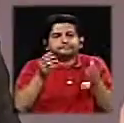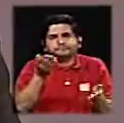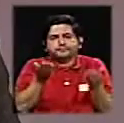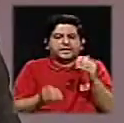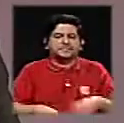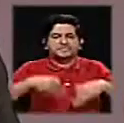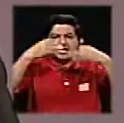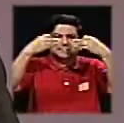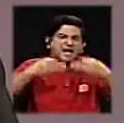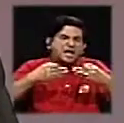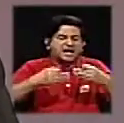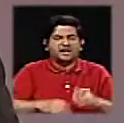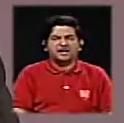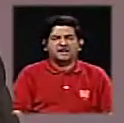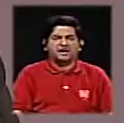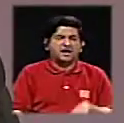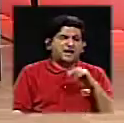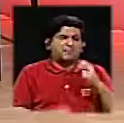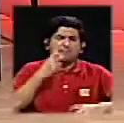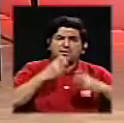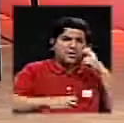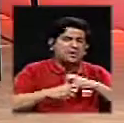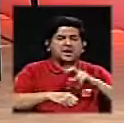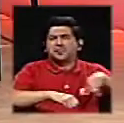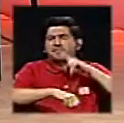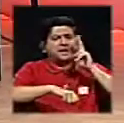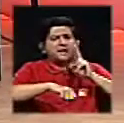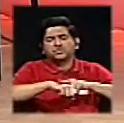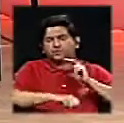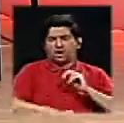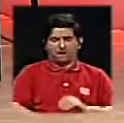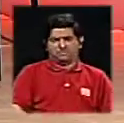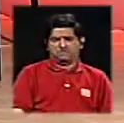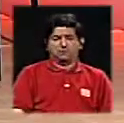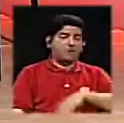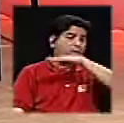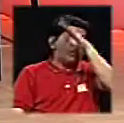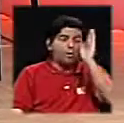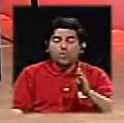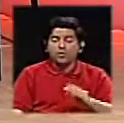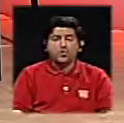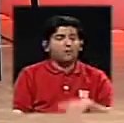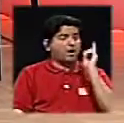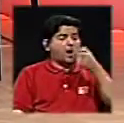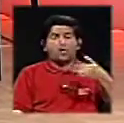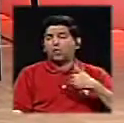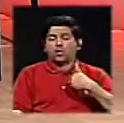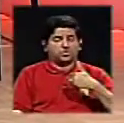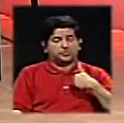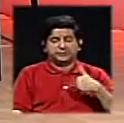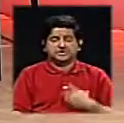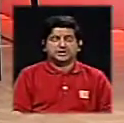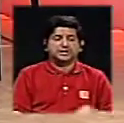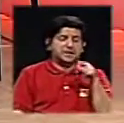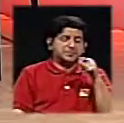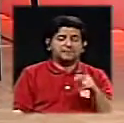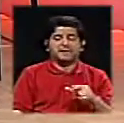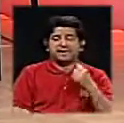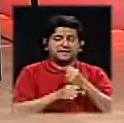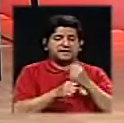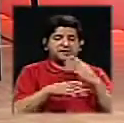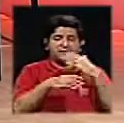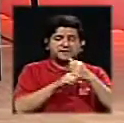el fallo ocurrió por causas naturales, que nunca hubo una orden de CONAVI para que hiciera tal tipo de